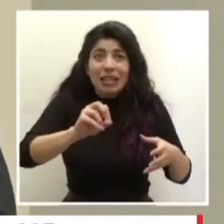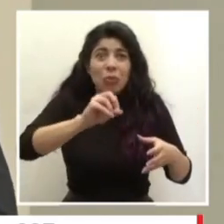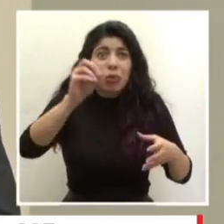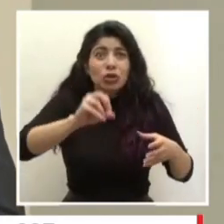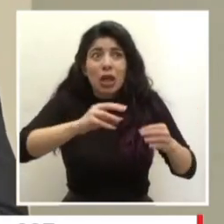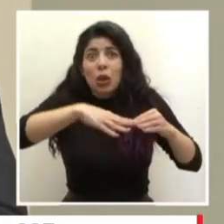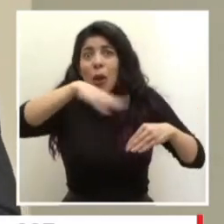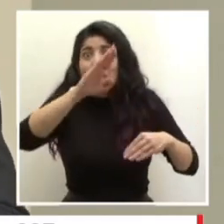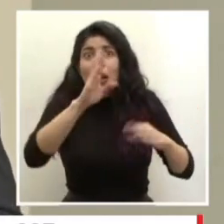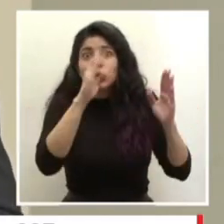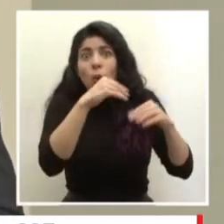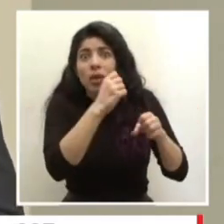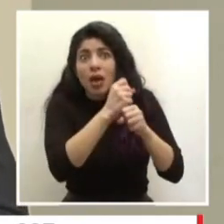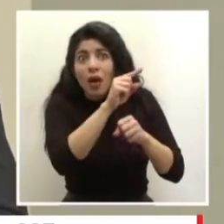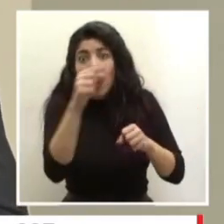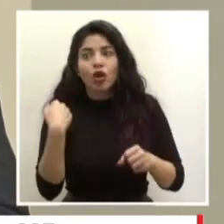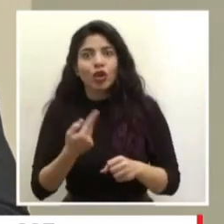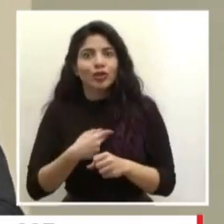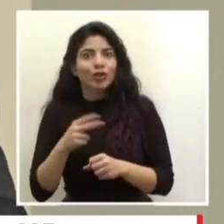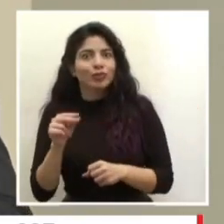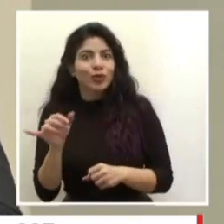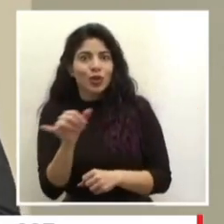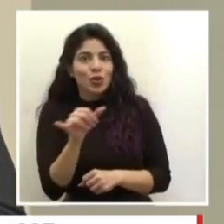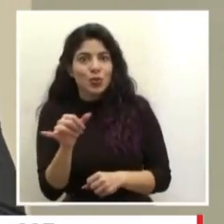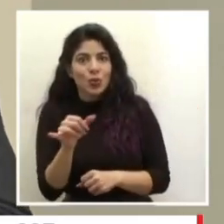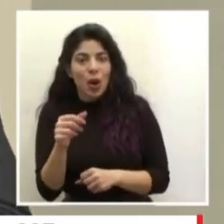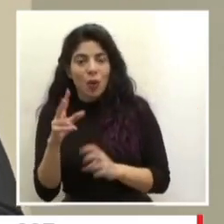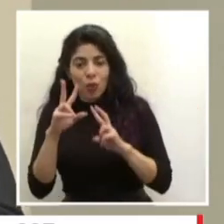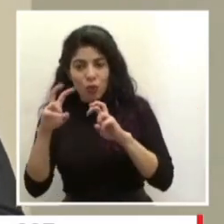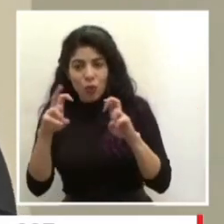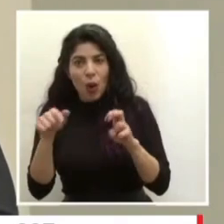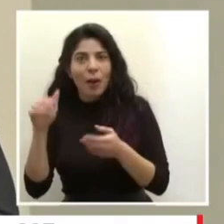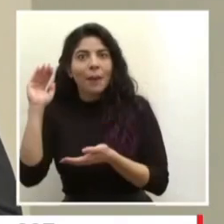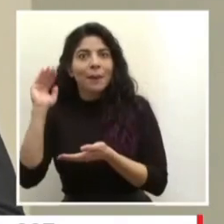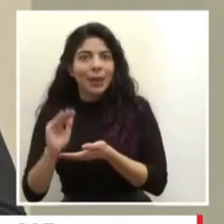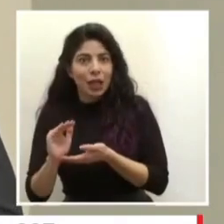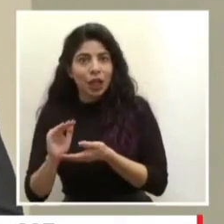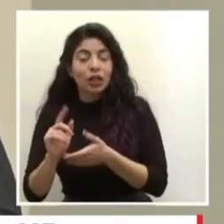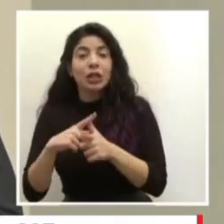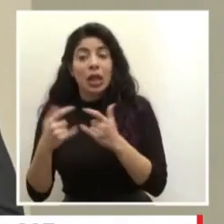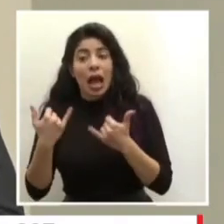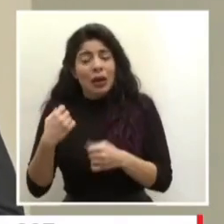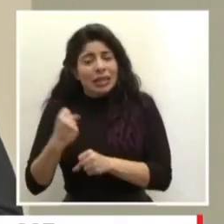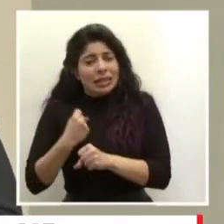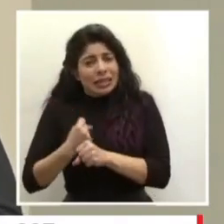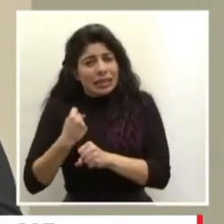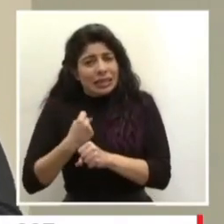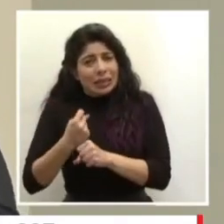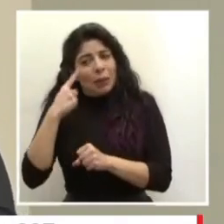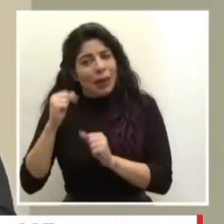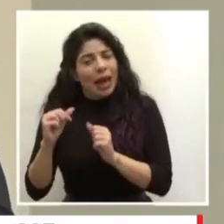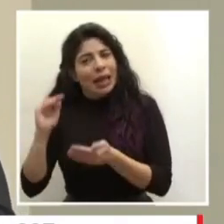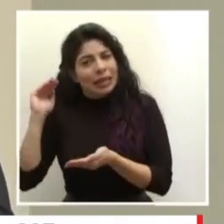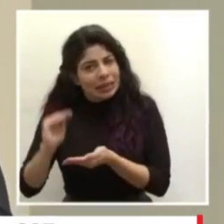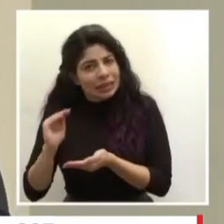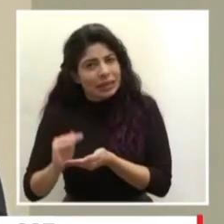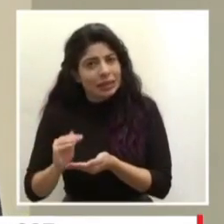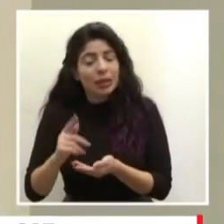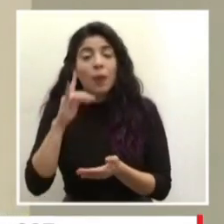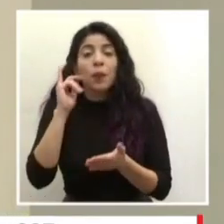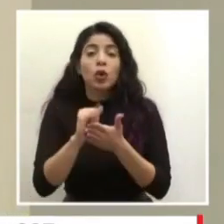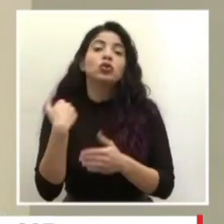más. Ese no fue nuestro caso en esta medición y estamos trabajando al máximo para que no lo sea. Por eso es que